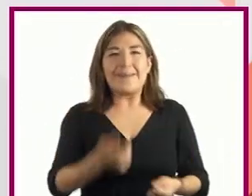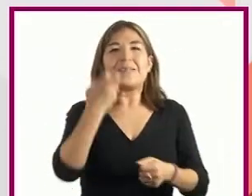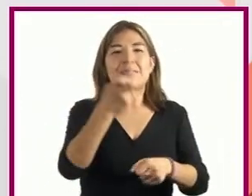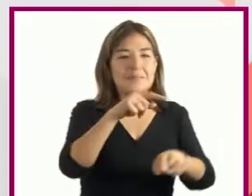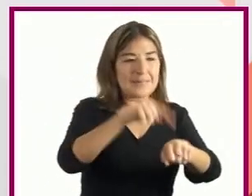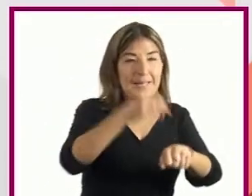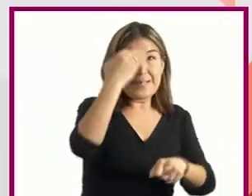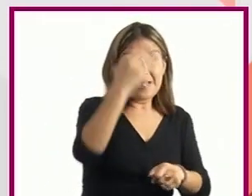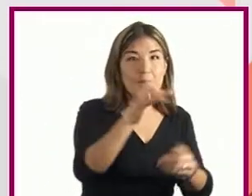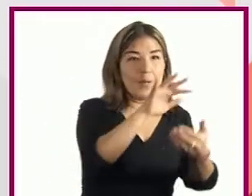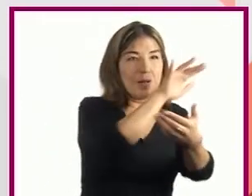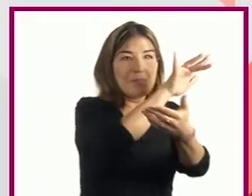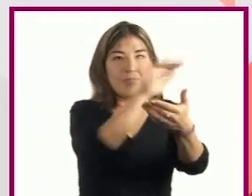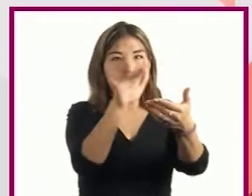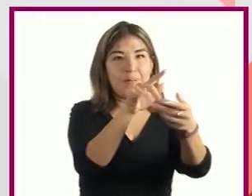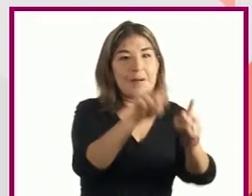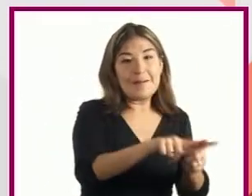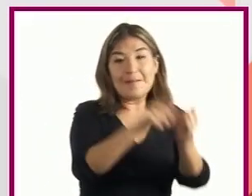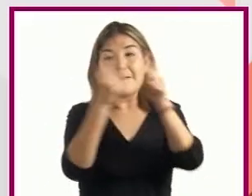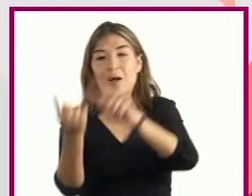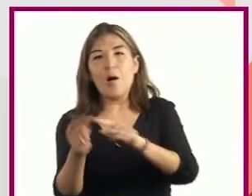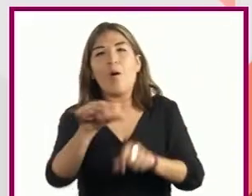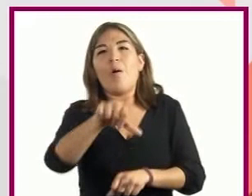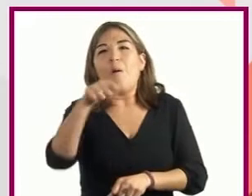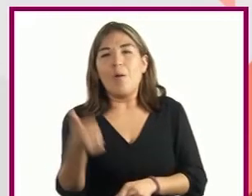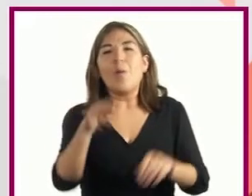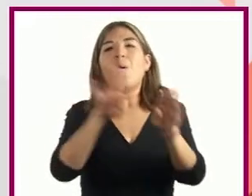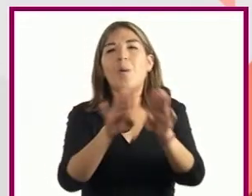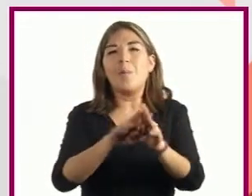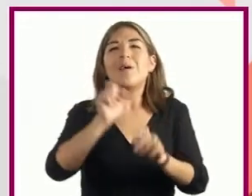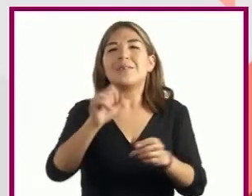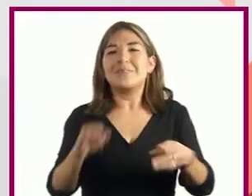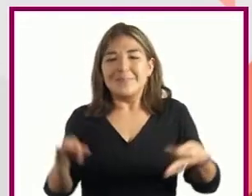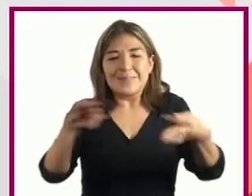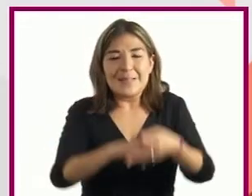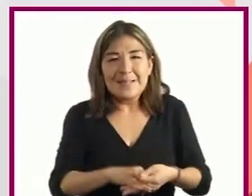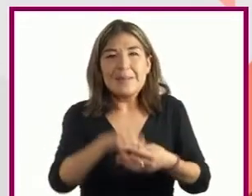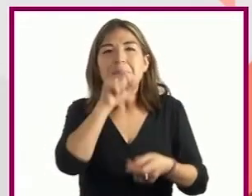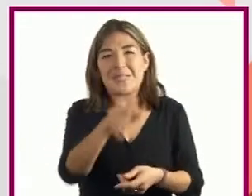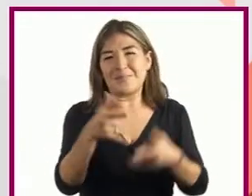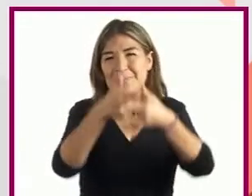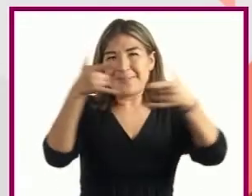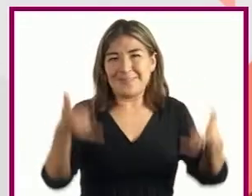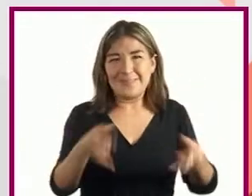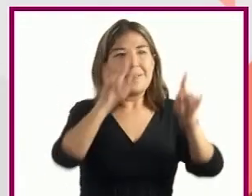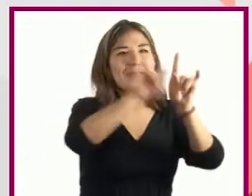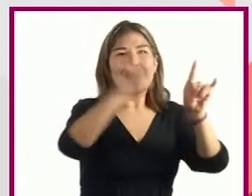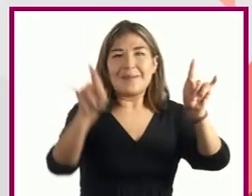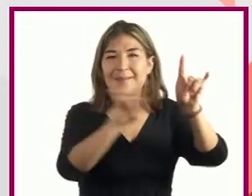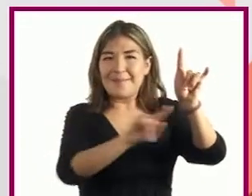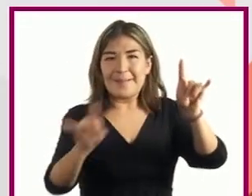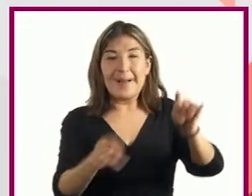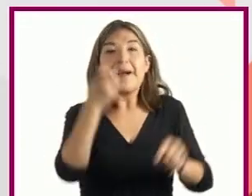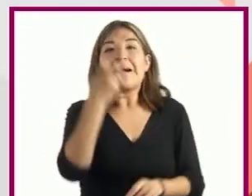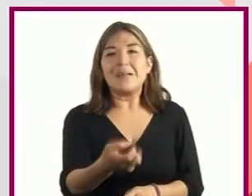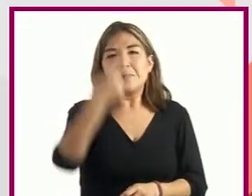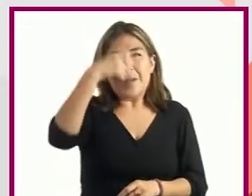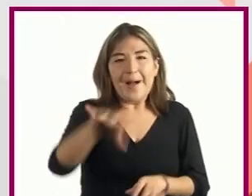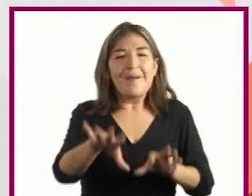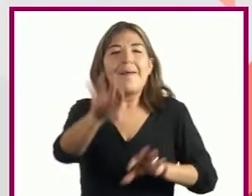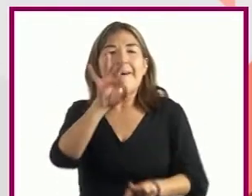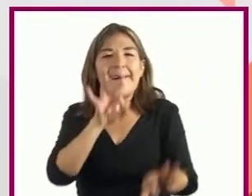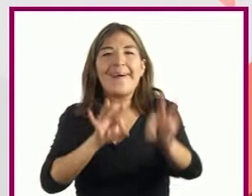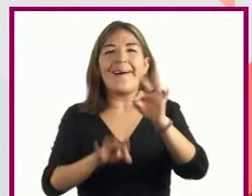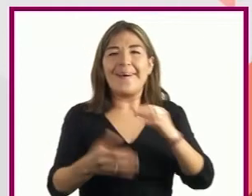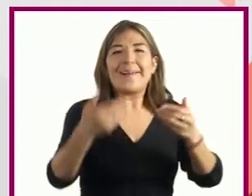tiempo de lectura, pues representa las secciones de la historia que se narra a partir de las viñetas, las cuales enhebran la trama